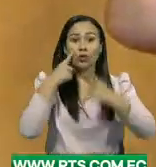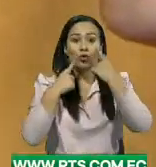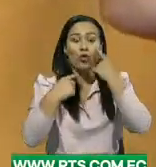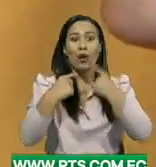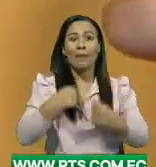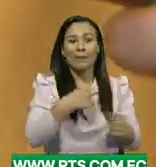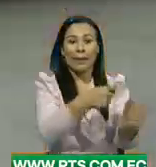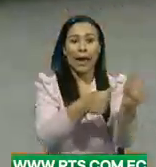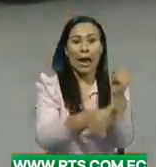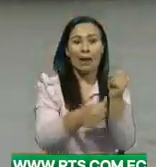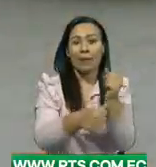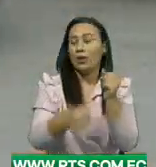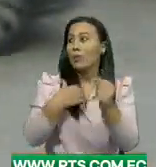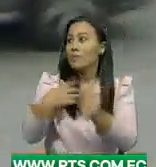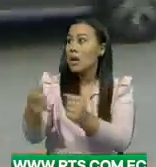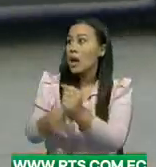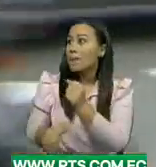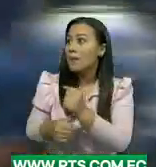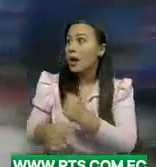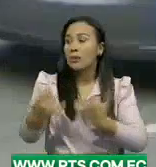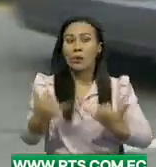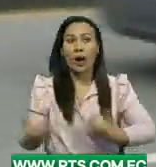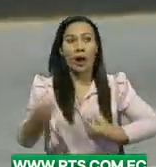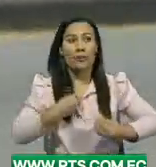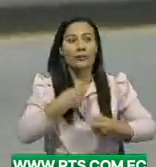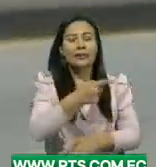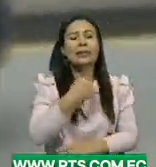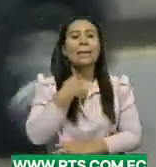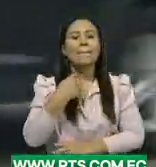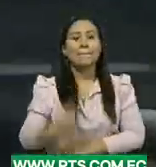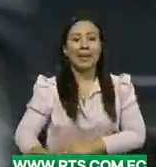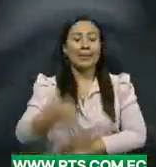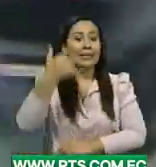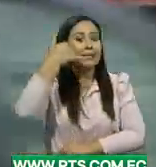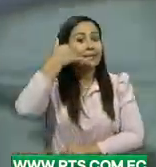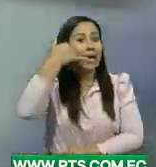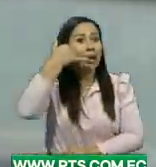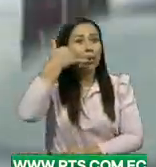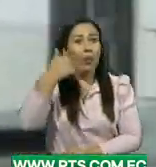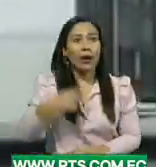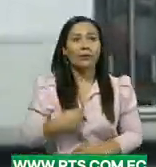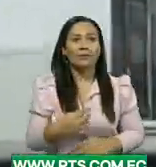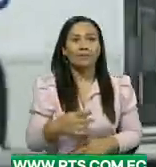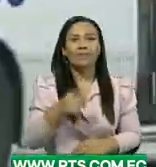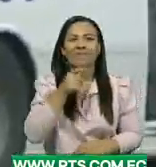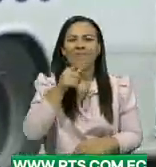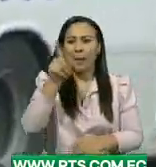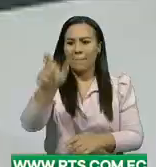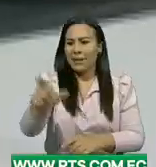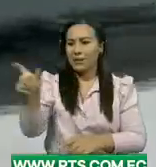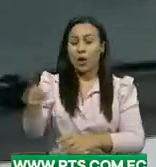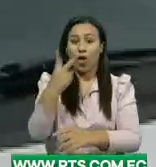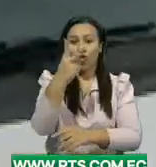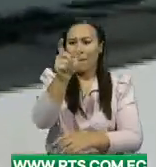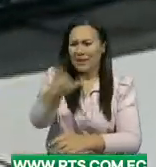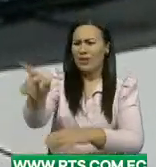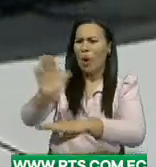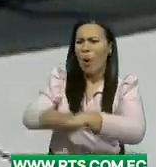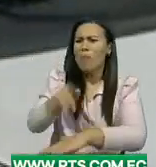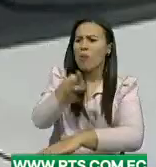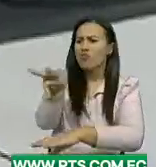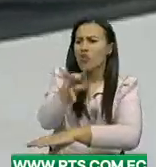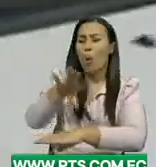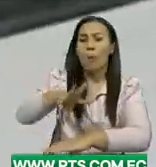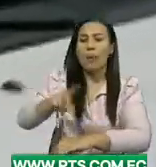hermano, que mi hermano, que mi hermano. El ciudadano que aseguraba haber perdido su teléfono celular no soltaba a los sospechosos hasta que arribara